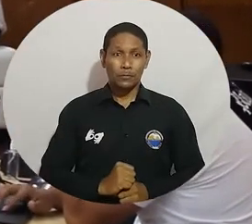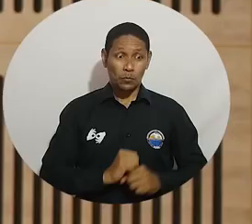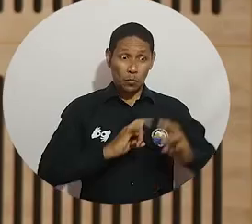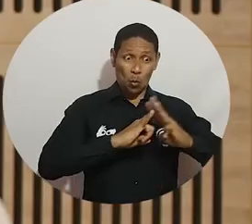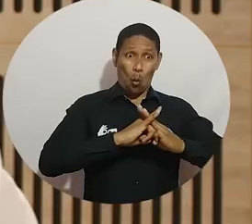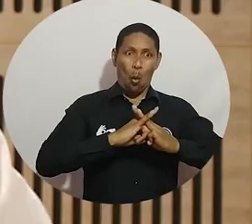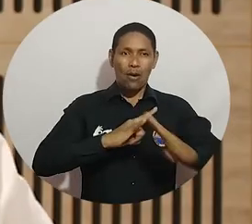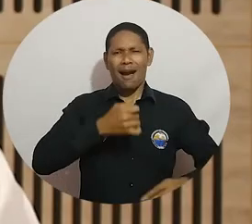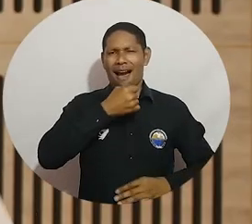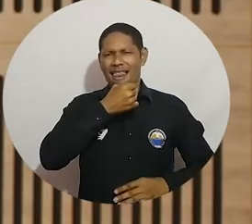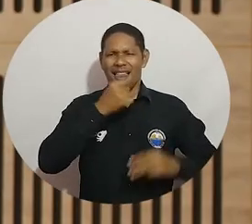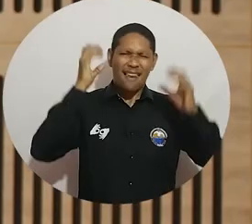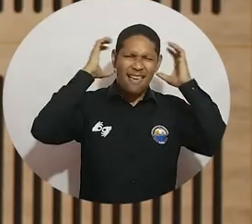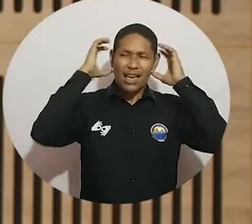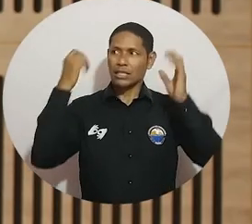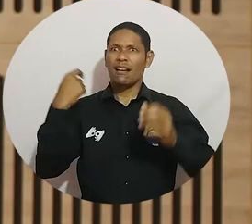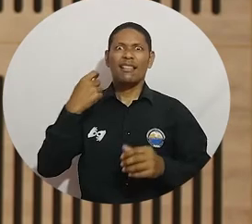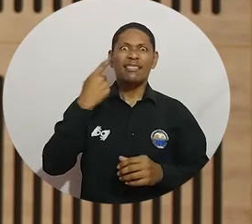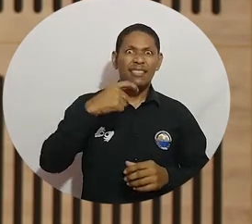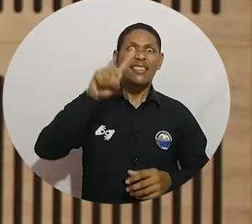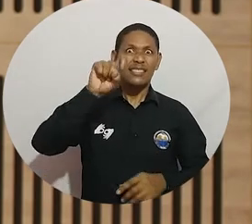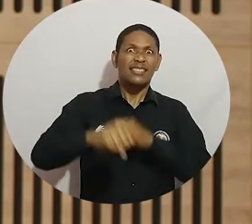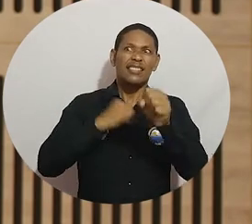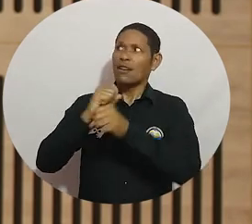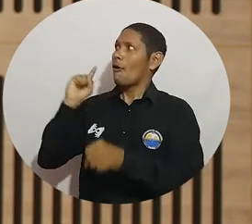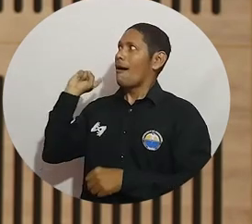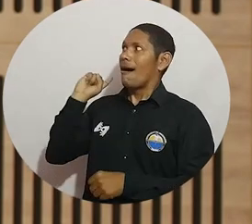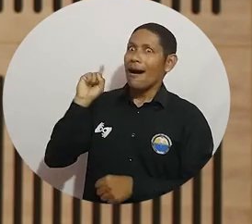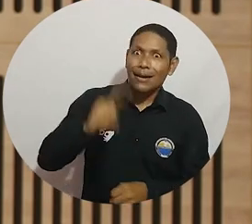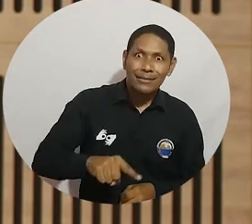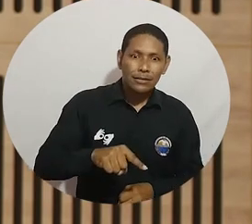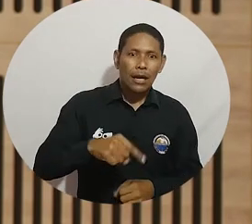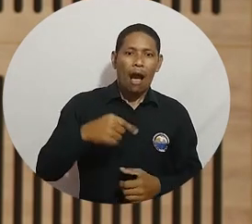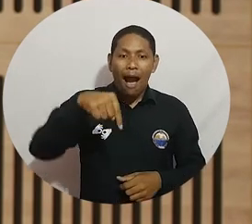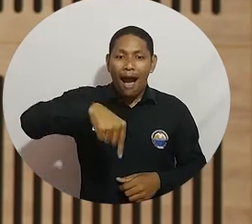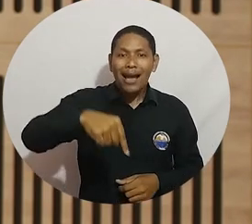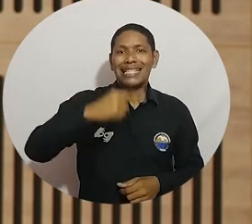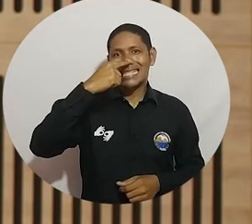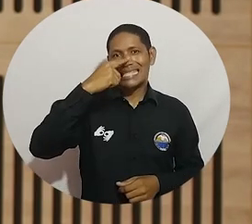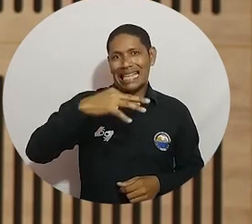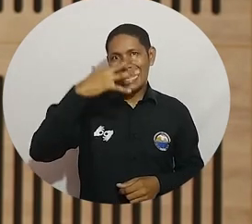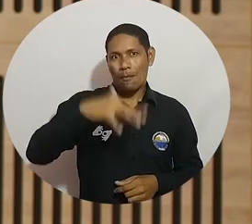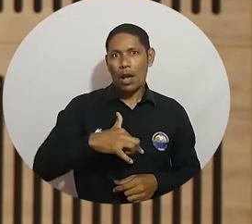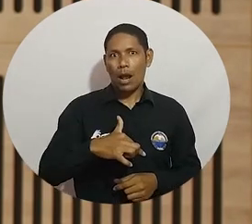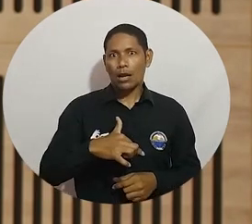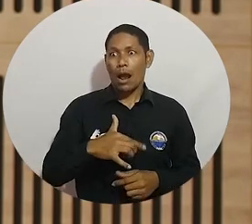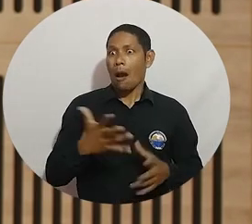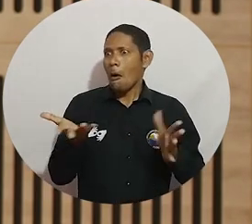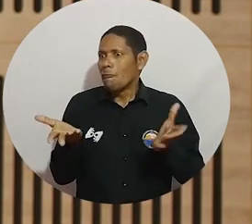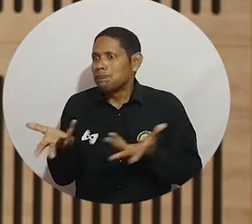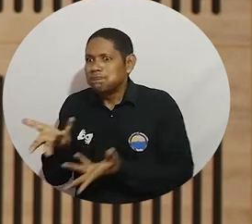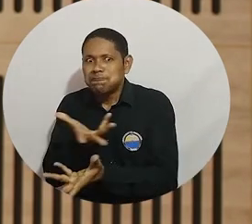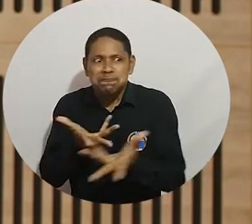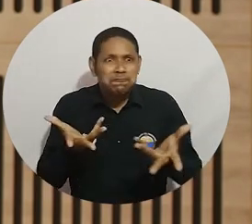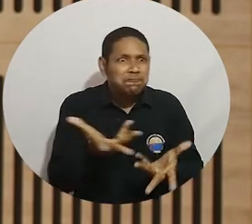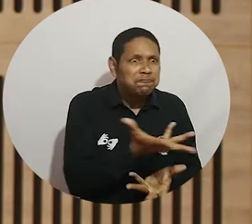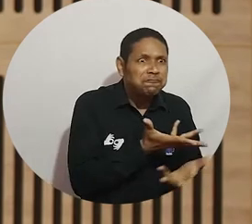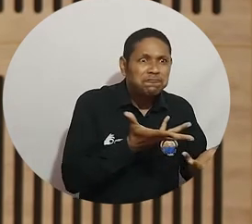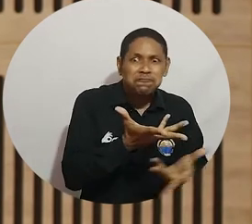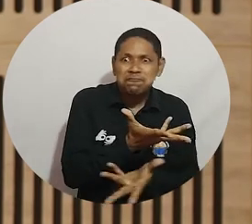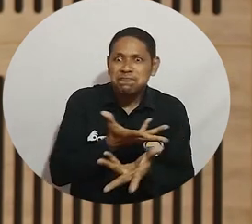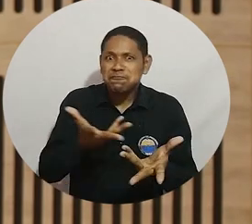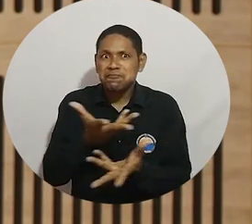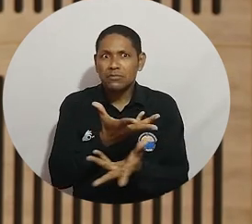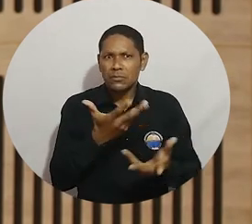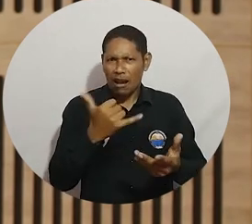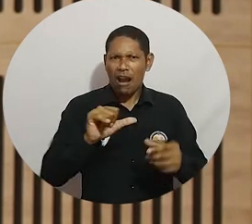Magdalena Radio llega a sus 16 años al aire en la ciudad de Santa Marta formando ciudadanía.